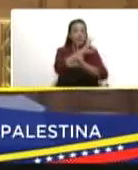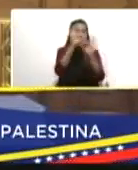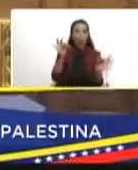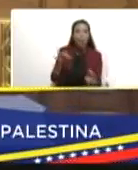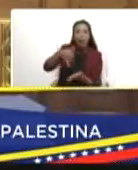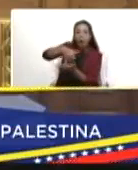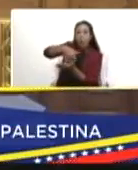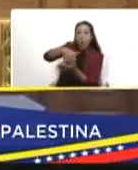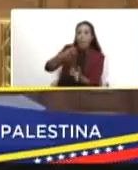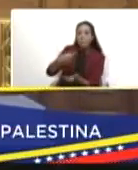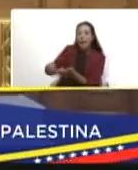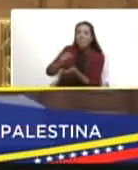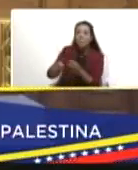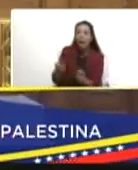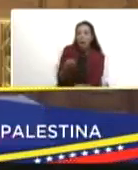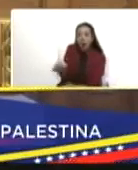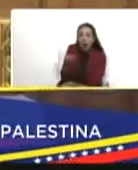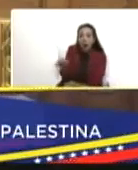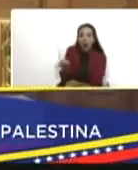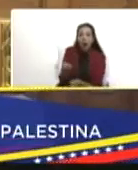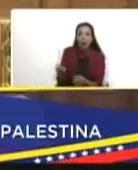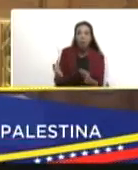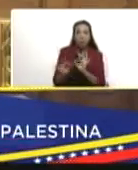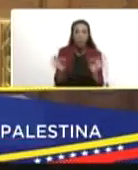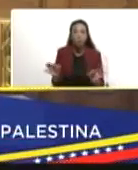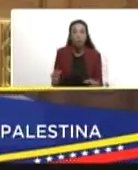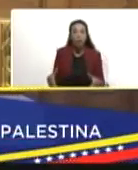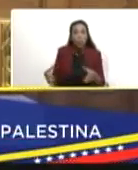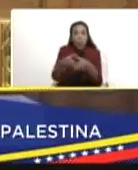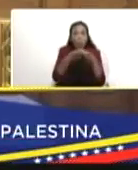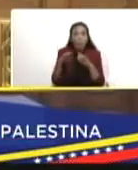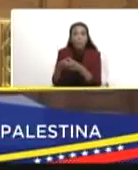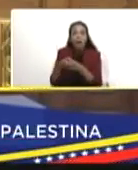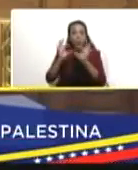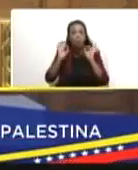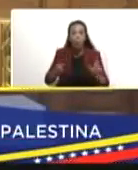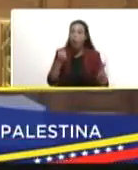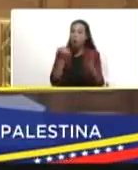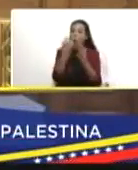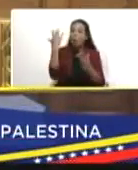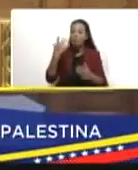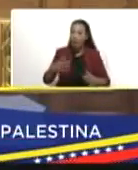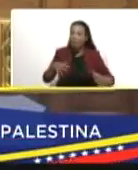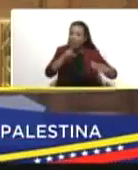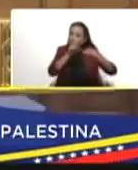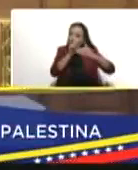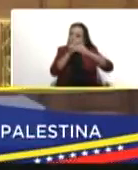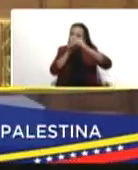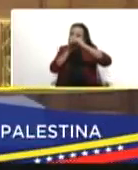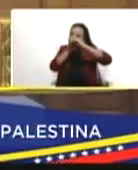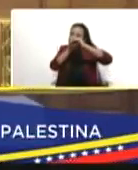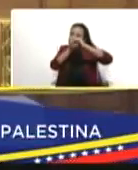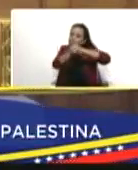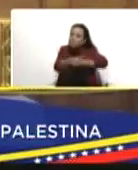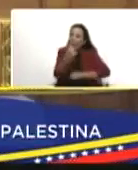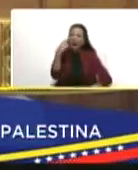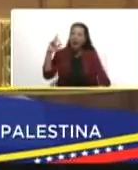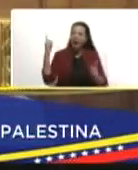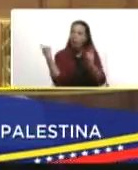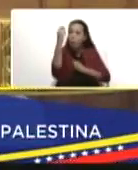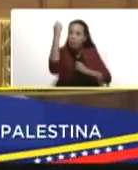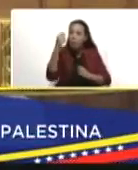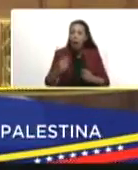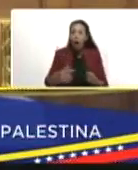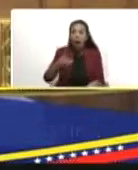desestabilización económica y política para darle un golpe desde adentro silencioso a la